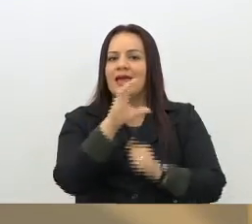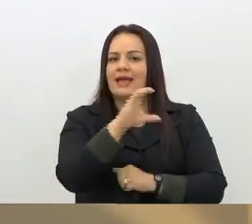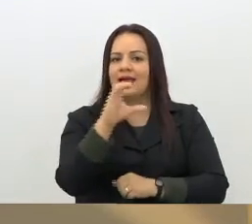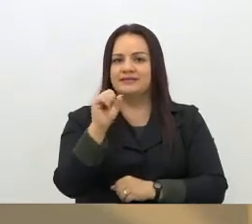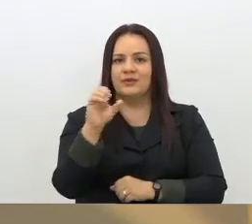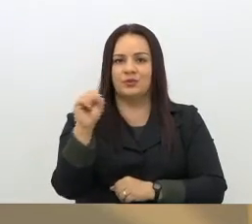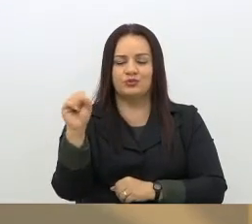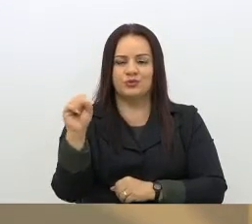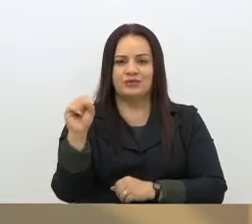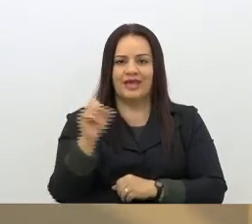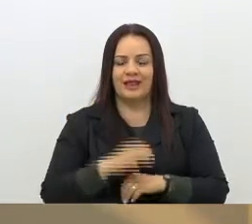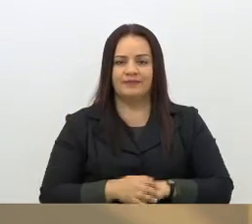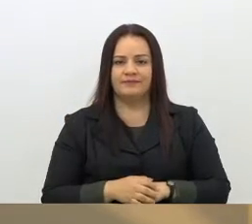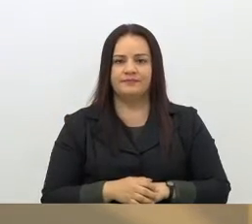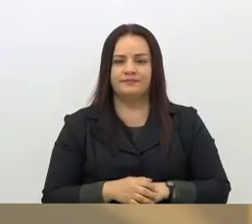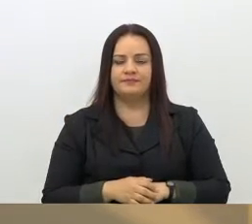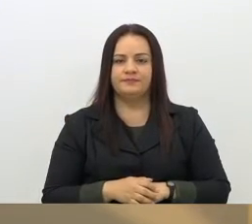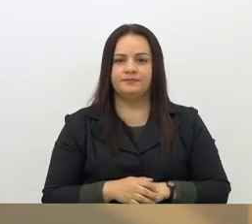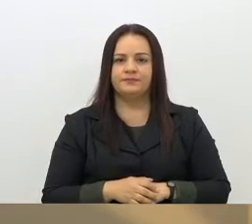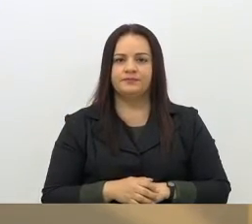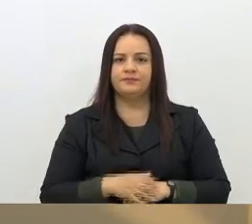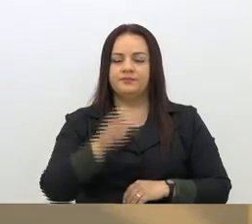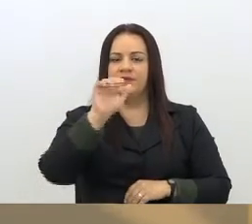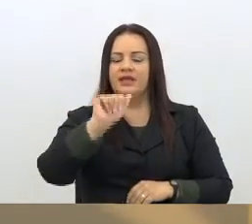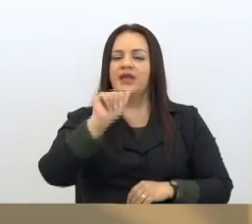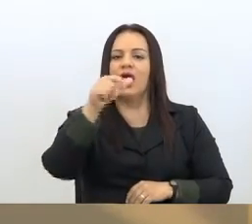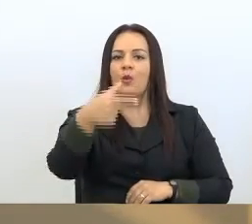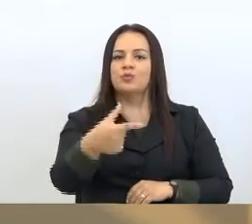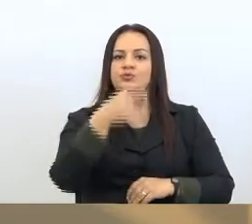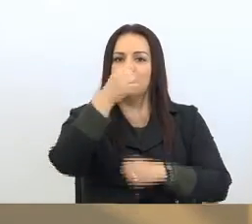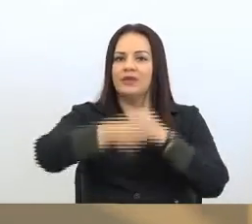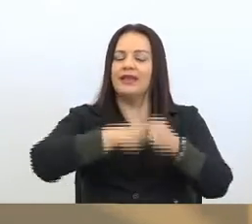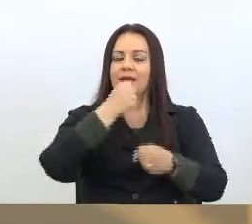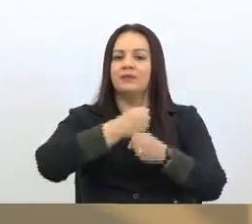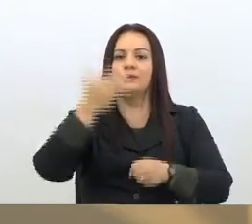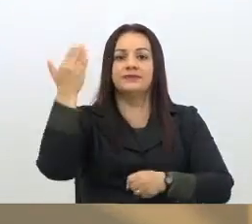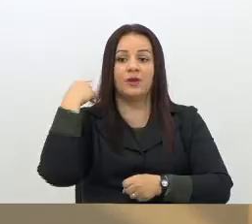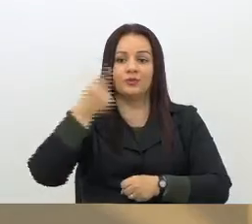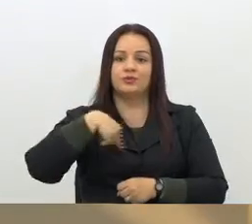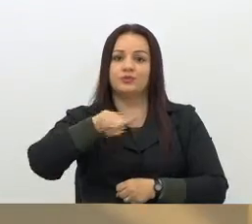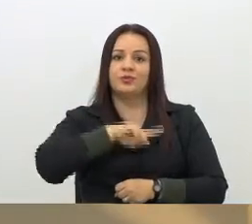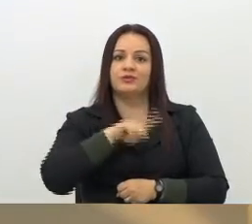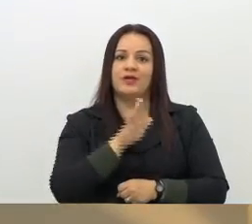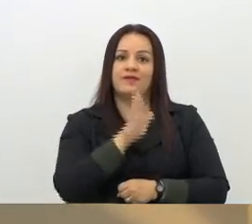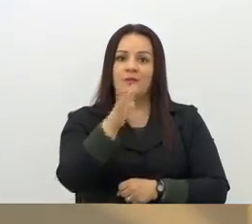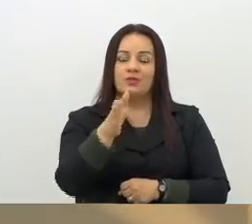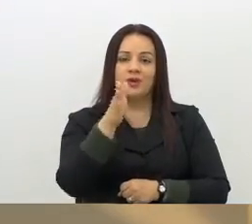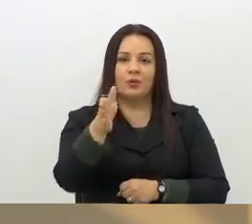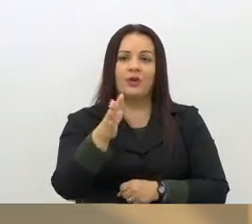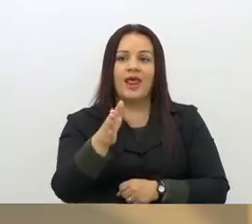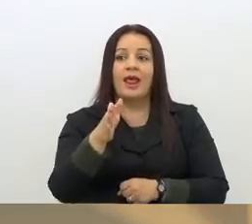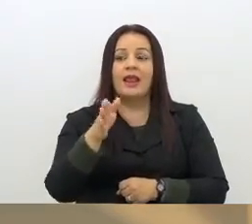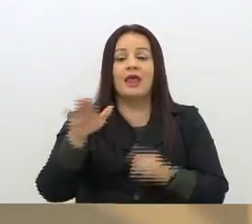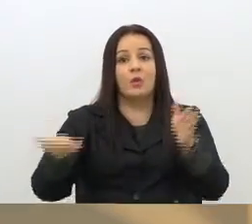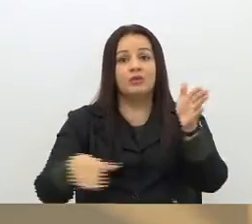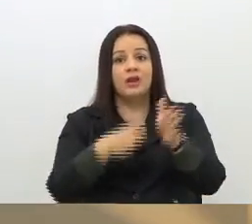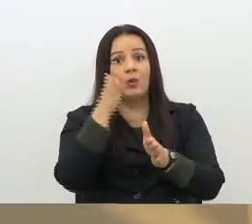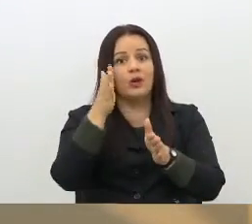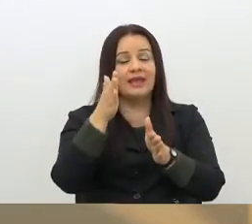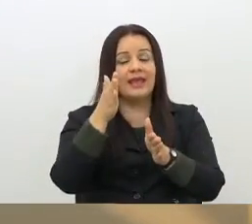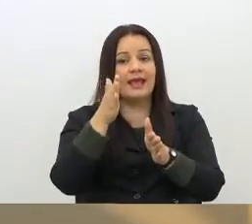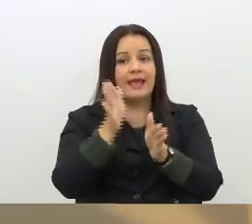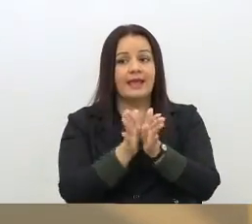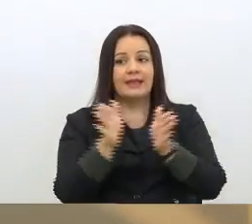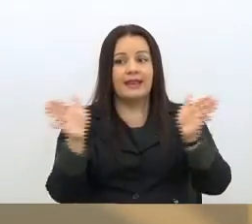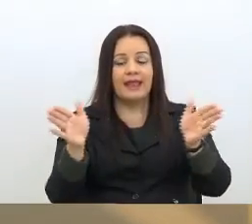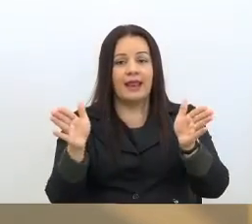de Seguro Social. En agosto del año pasado nosotros habíamos recurrido a la Contraloría General de la República